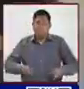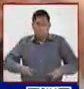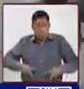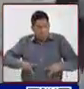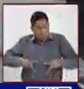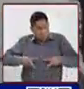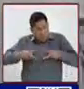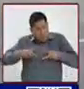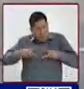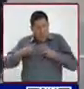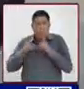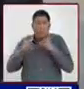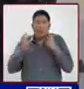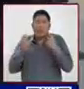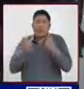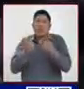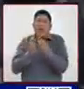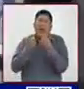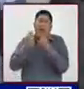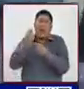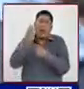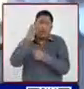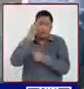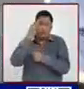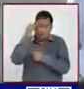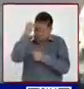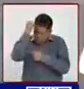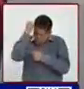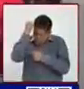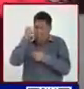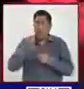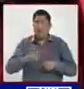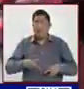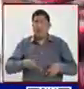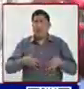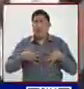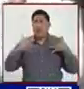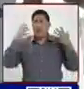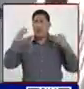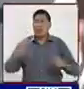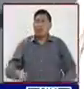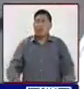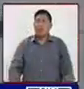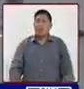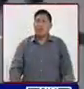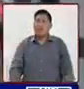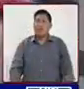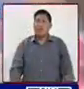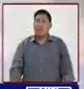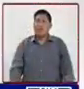¡Viva el del coca departamental! ¡Que viva! ¡Que viva el del coca